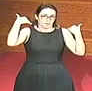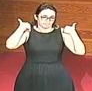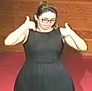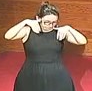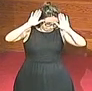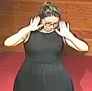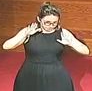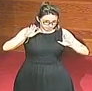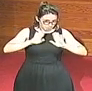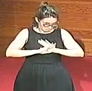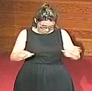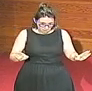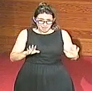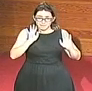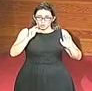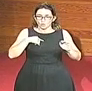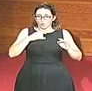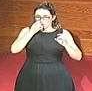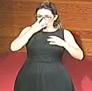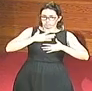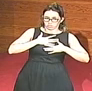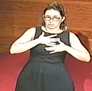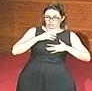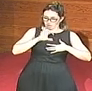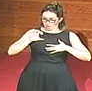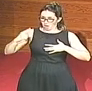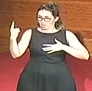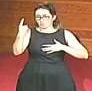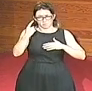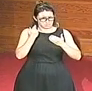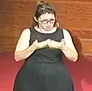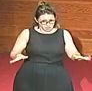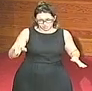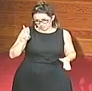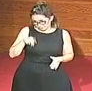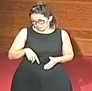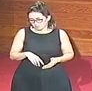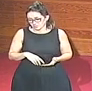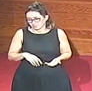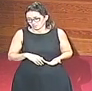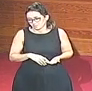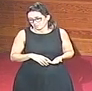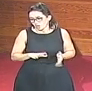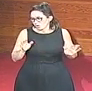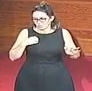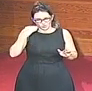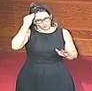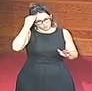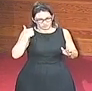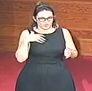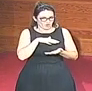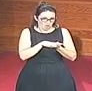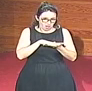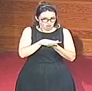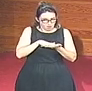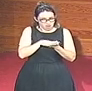damos solo a los Estados miembros, también mal. Hay un encaje jurídico complicado. Bueno, yo creo que ya he hablado mucho. Así que